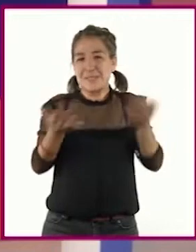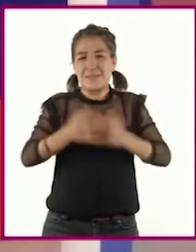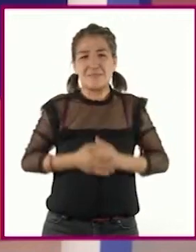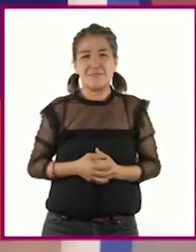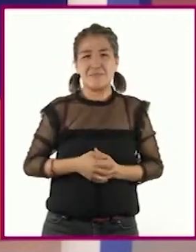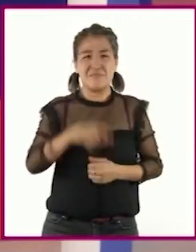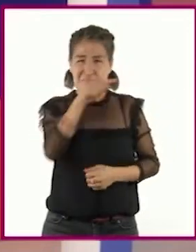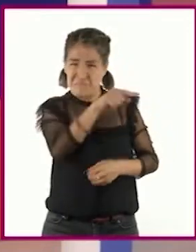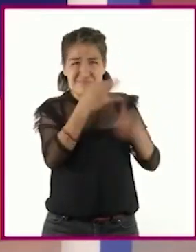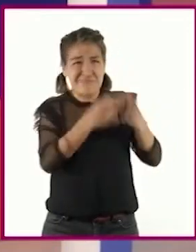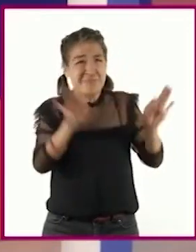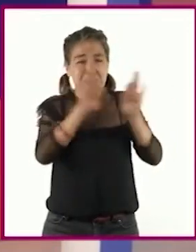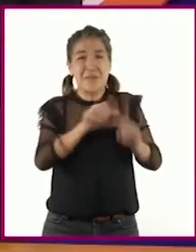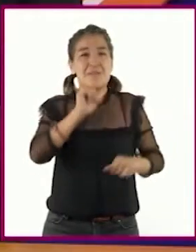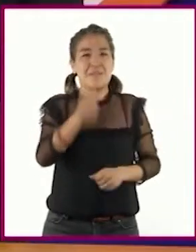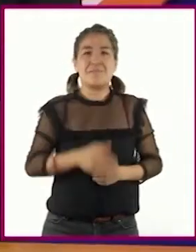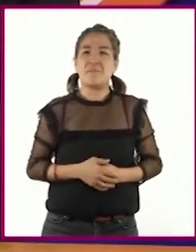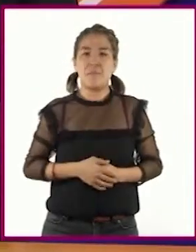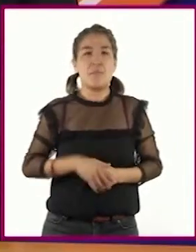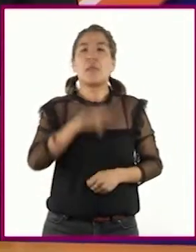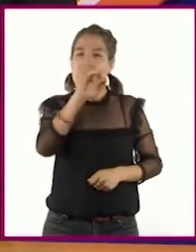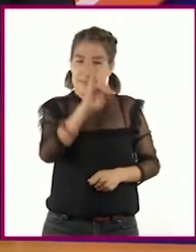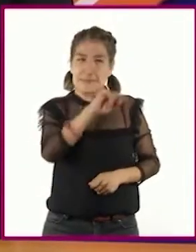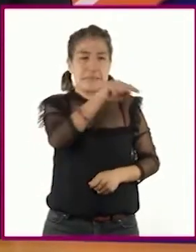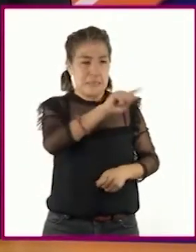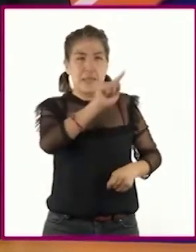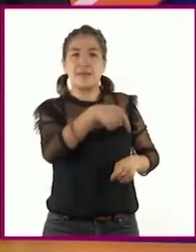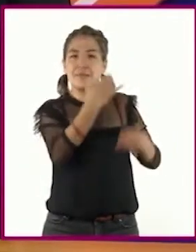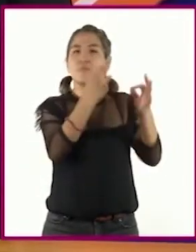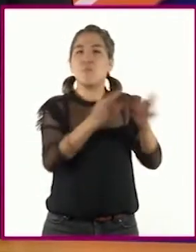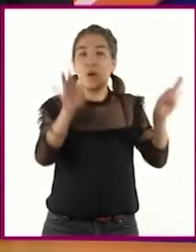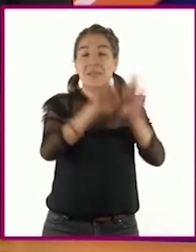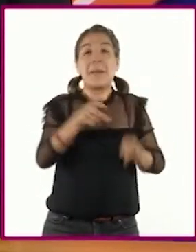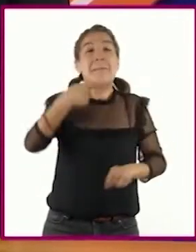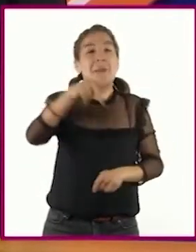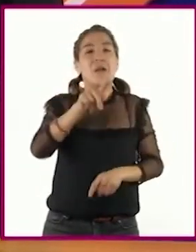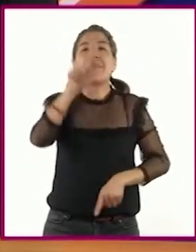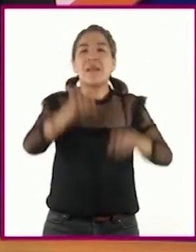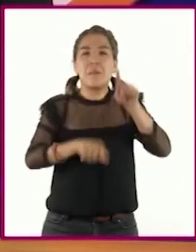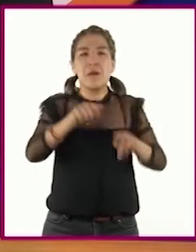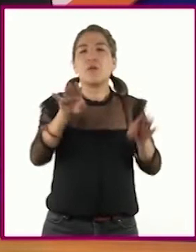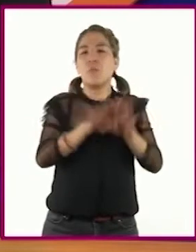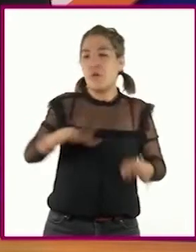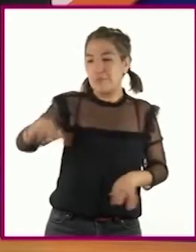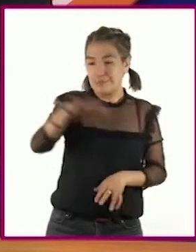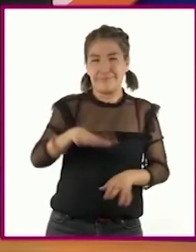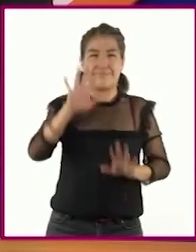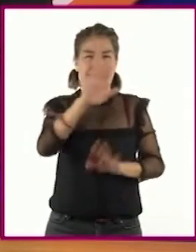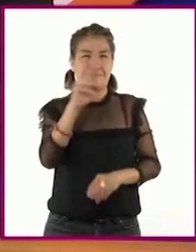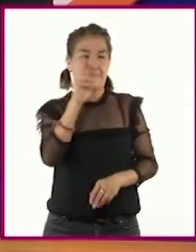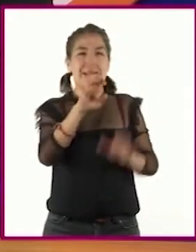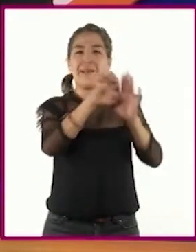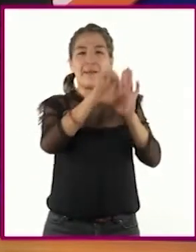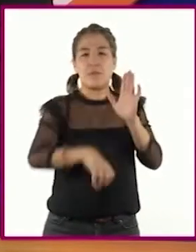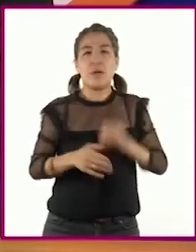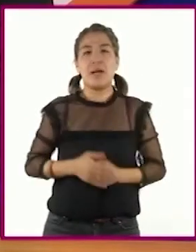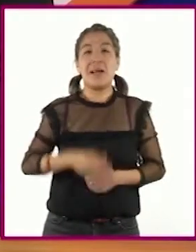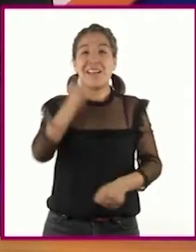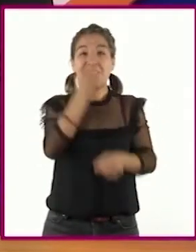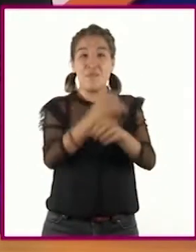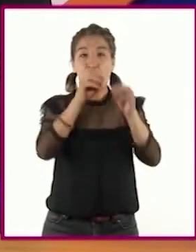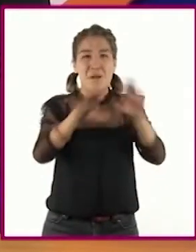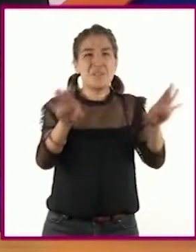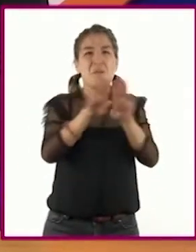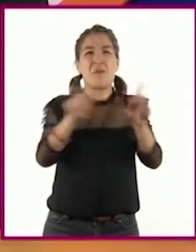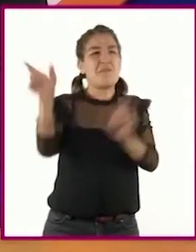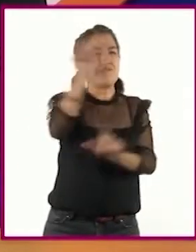son importantes? Nunca dije eso. Todo depende de la situación. Verás, la información